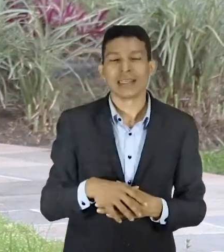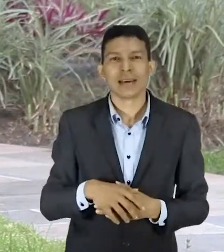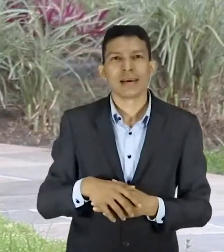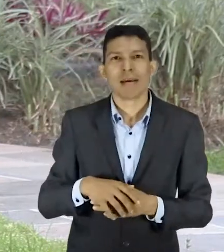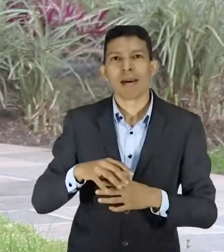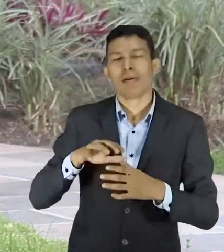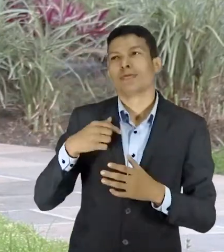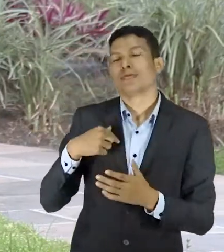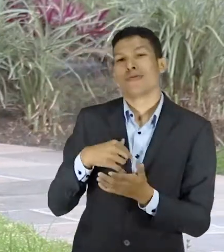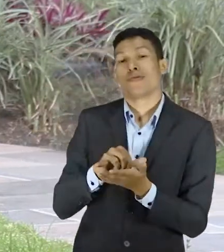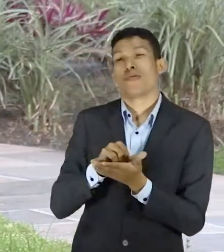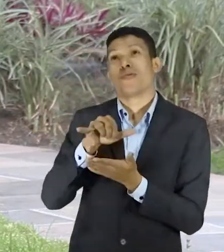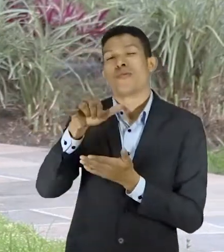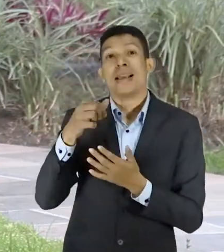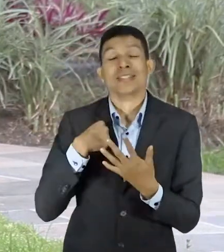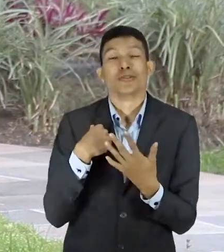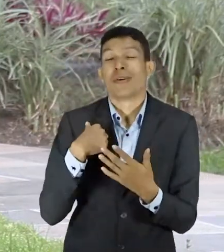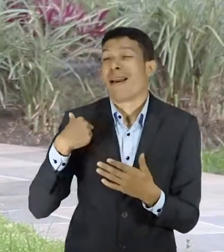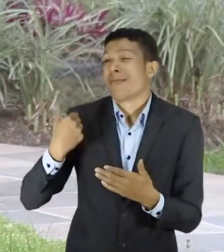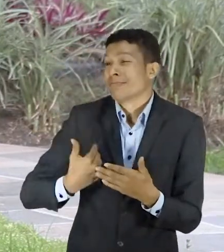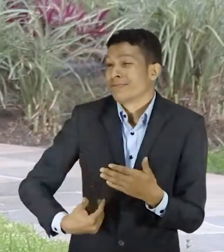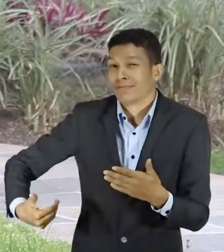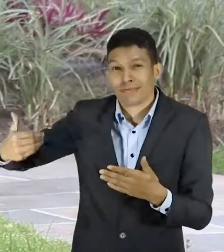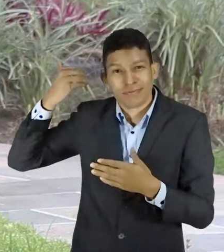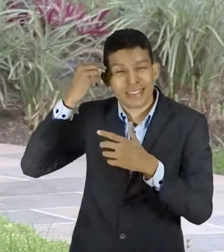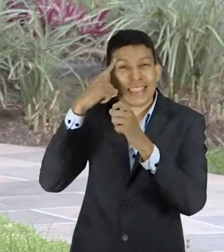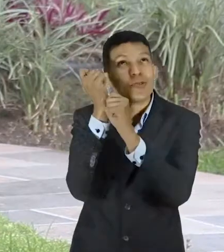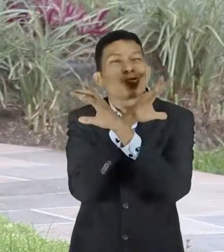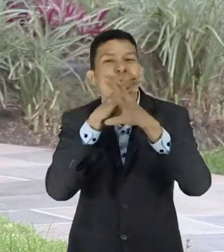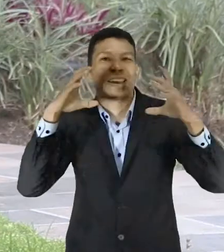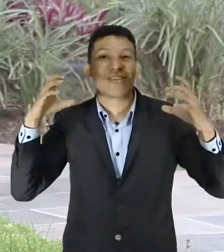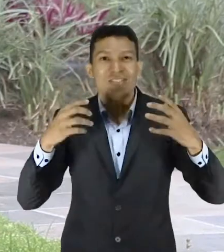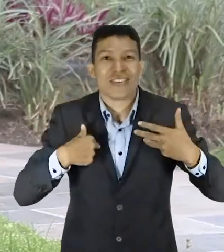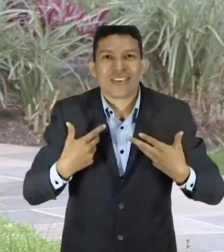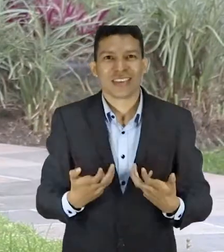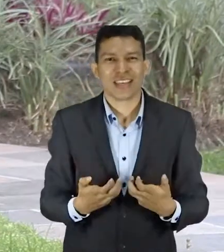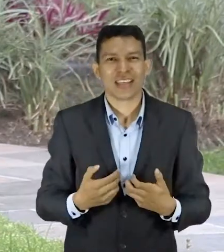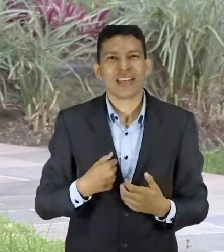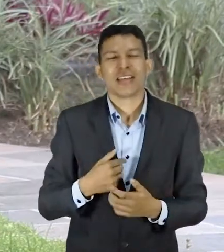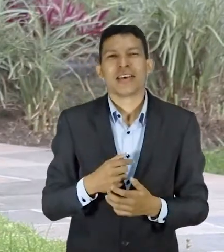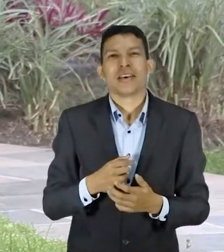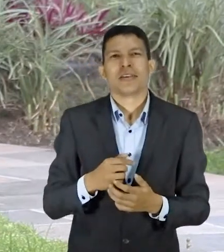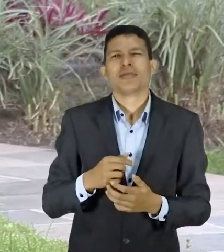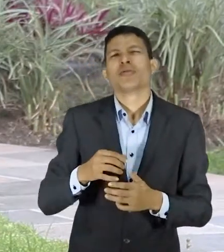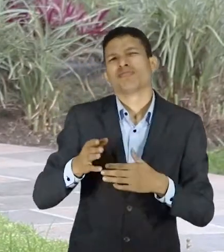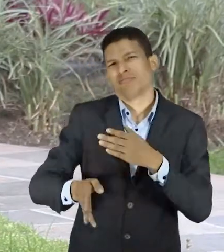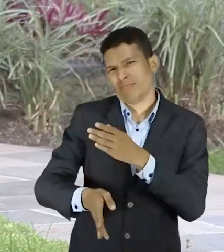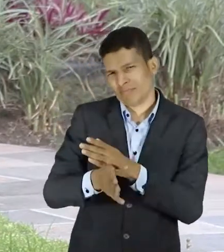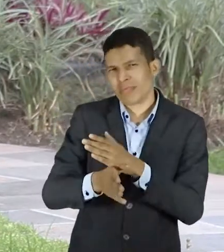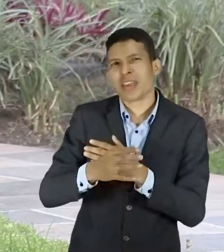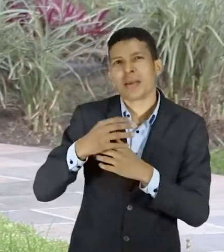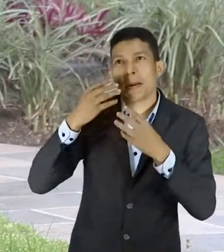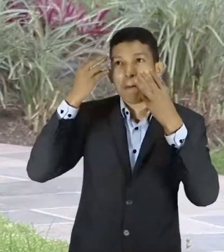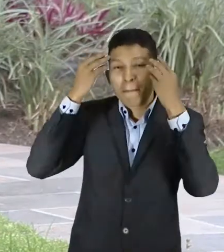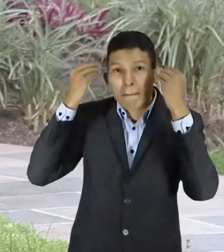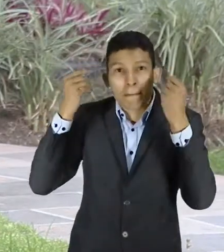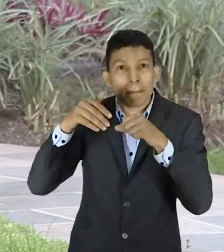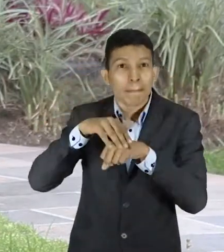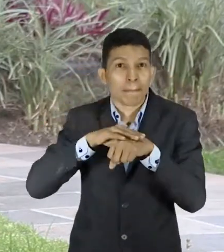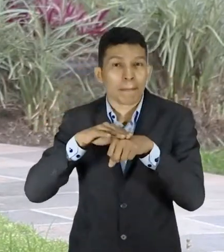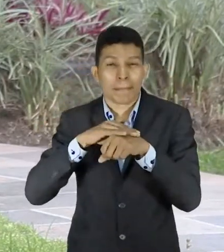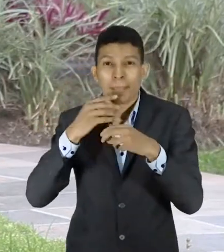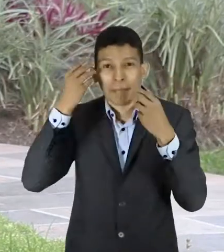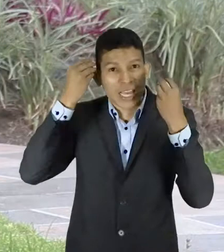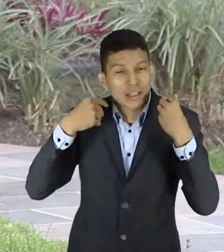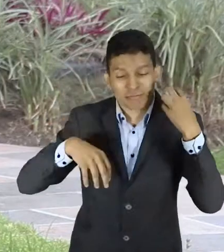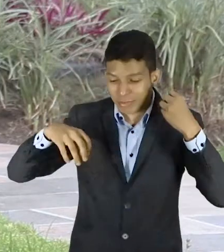ese viaje, ese era un viaje soñado para mí. Me fui a ese viaje, estaba todavía calvita, estaba